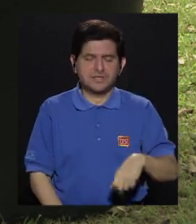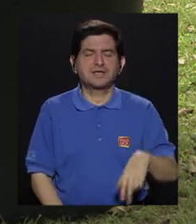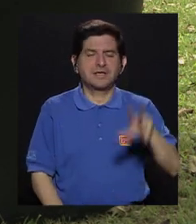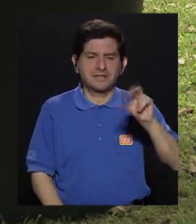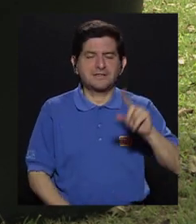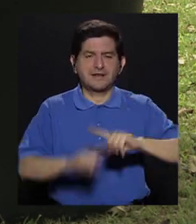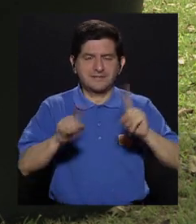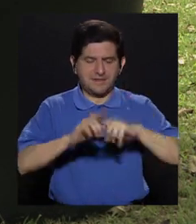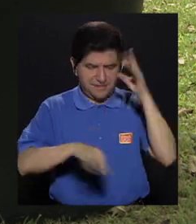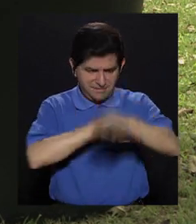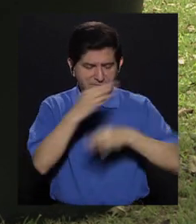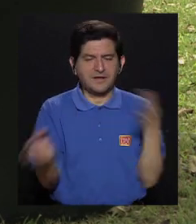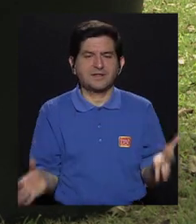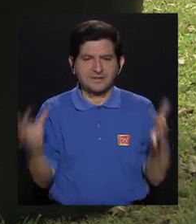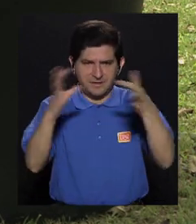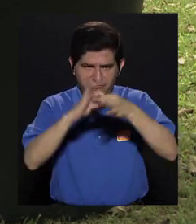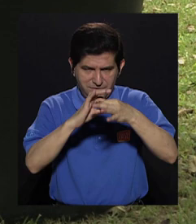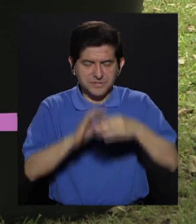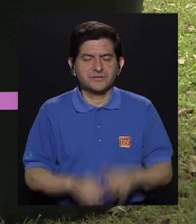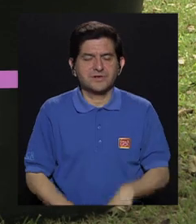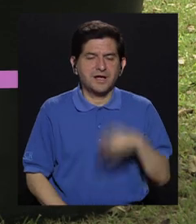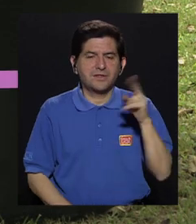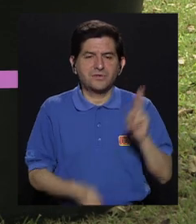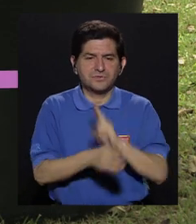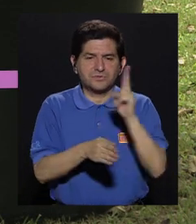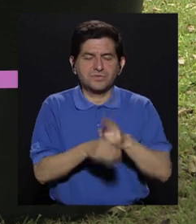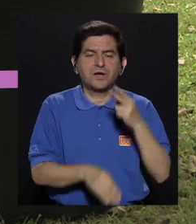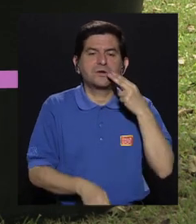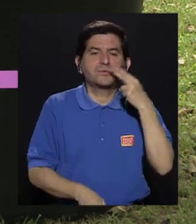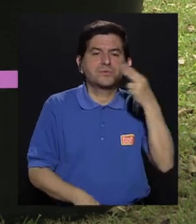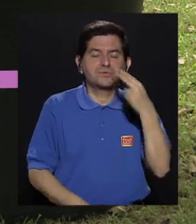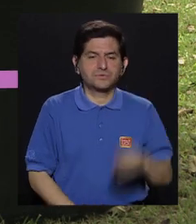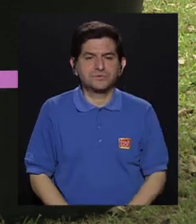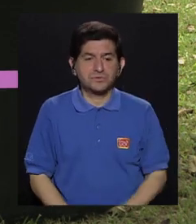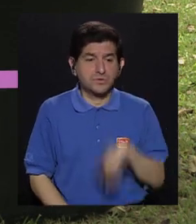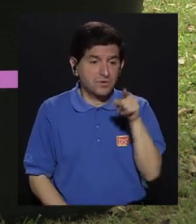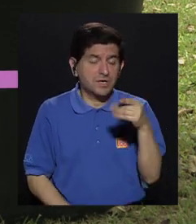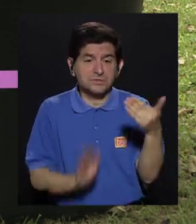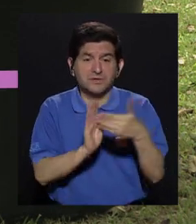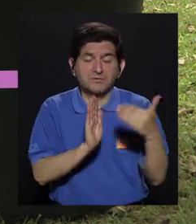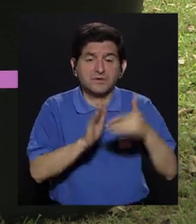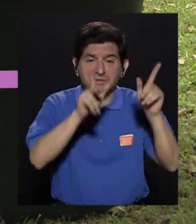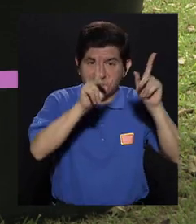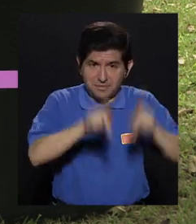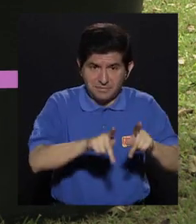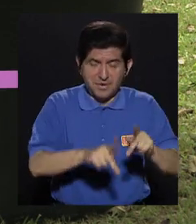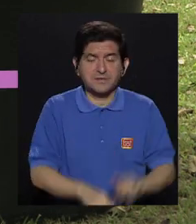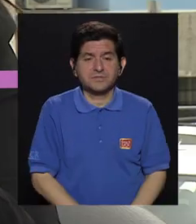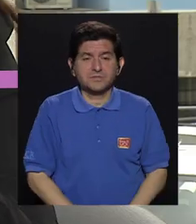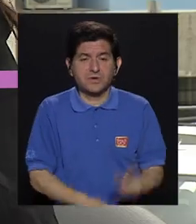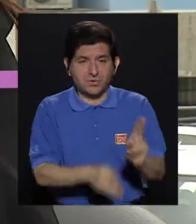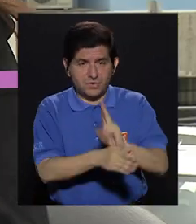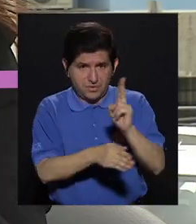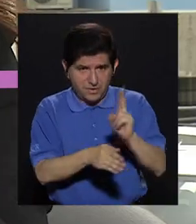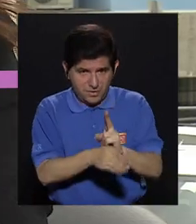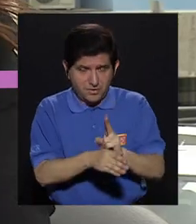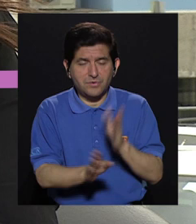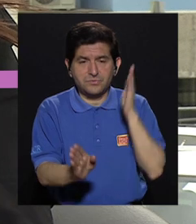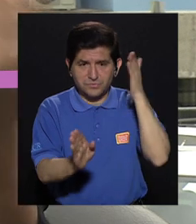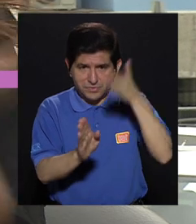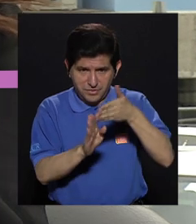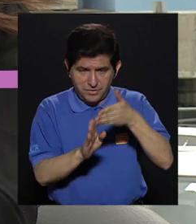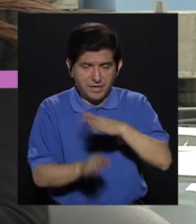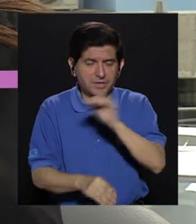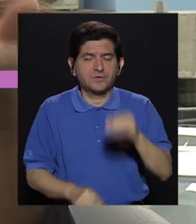están directamente relacionados al consumo de tabaco. Y ahora bien, estas enfermedades las padecería tanto la persona que consume el tabaco